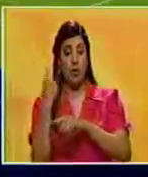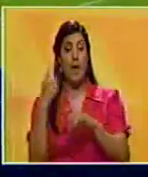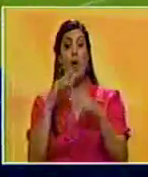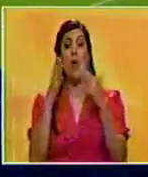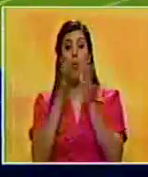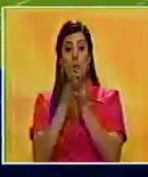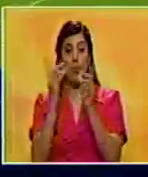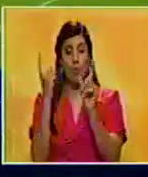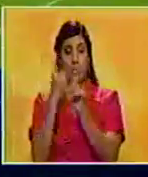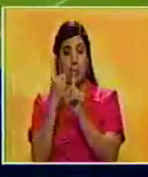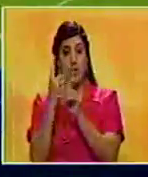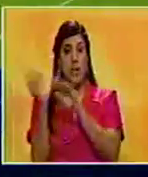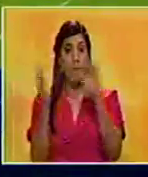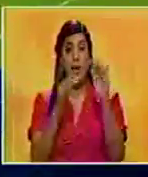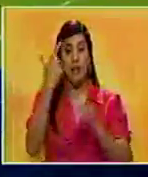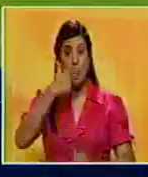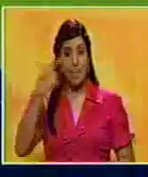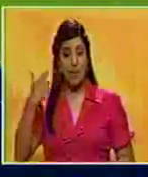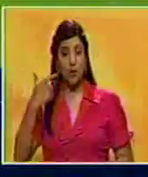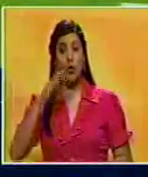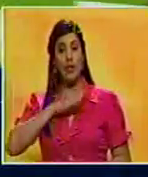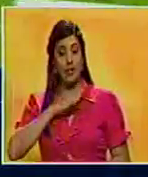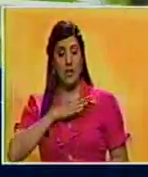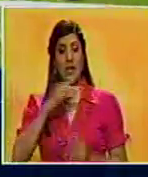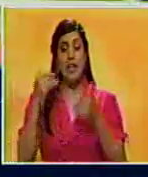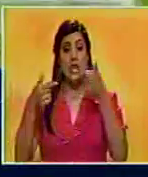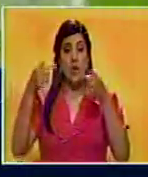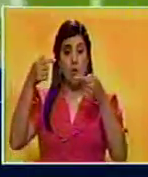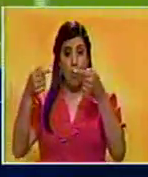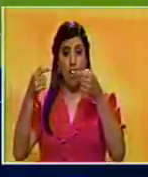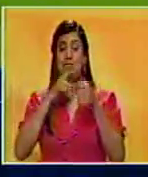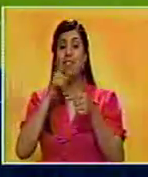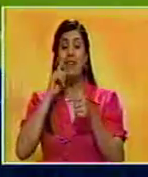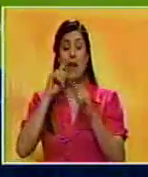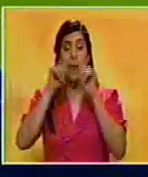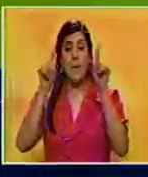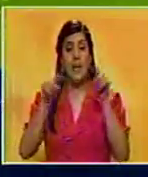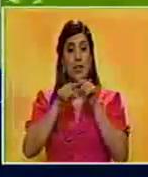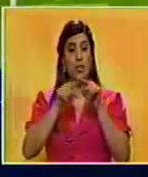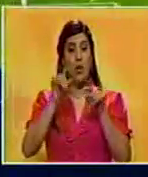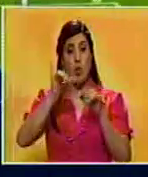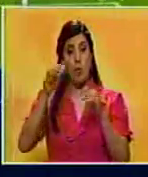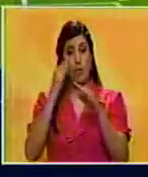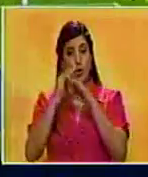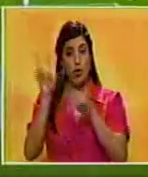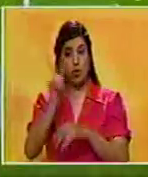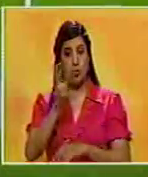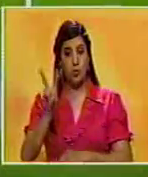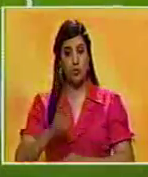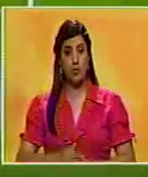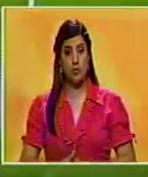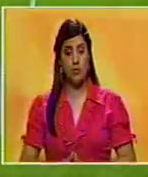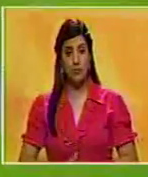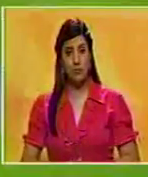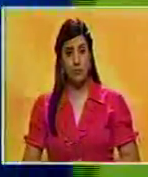este conjunto. Por los ciudadanos, Raheem Sterling igualó las acciones y decretó el marcador final para ambos conjuntos.